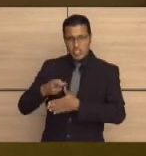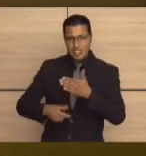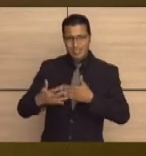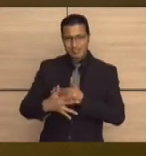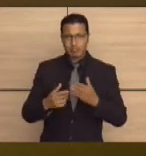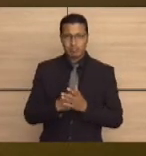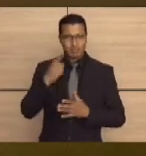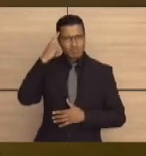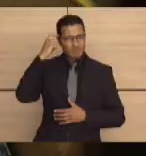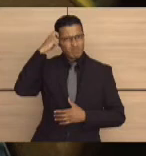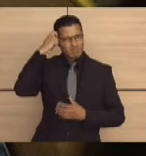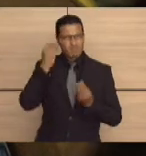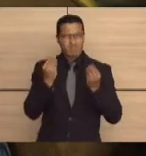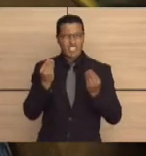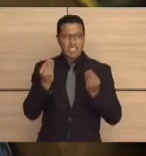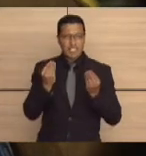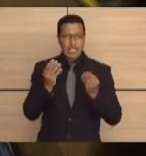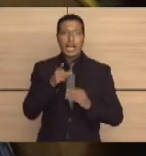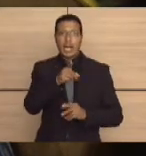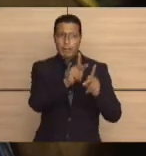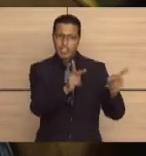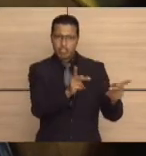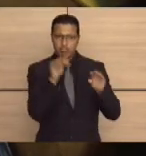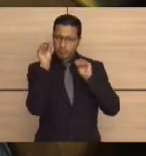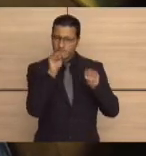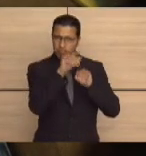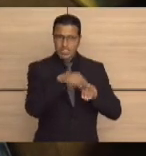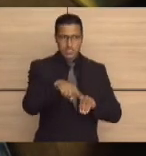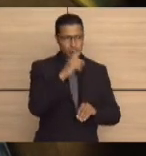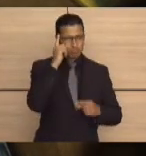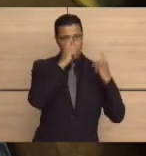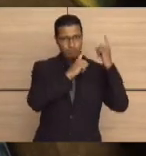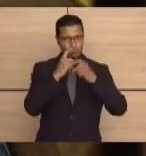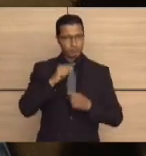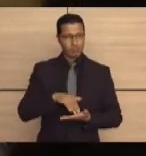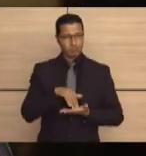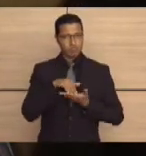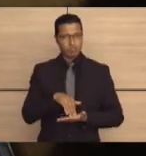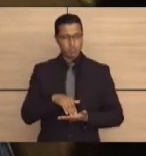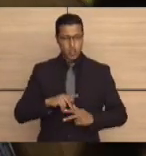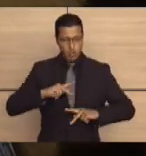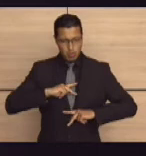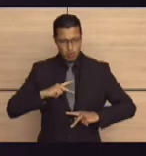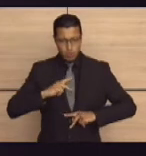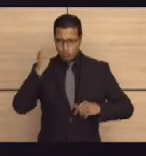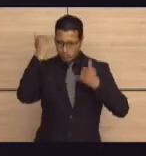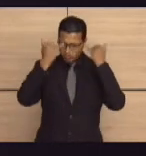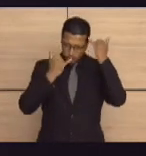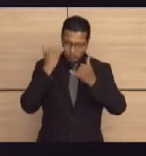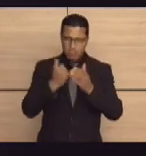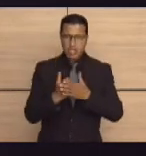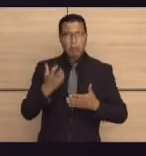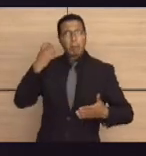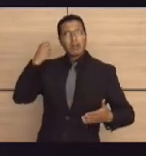gente capaz de pensar, no renunciar a la razón, crear un punto de vista propio, basado en hechos, no